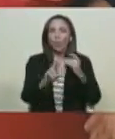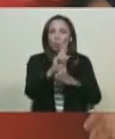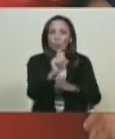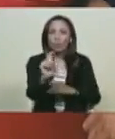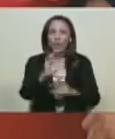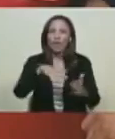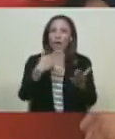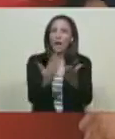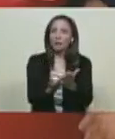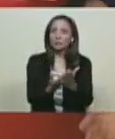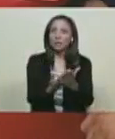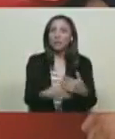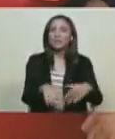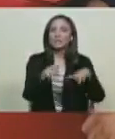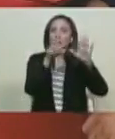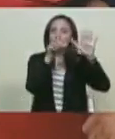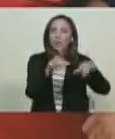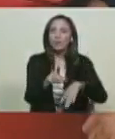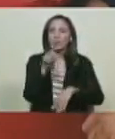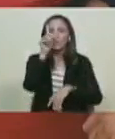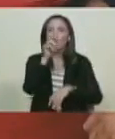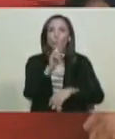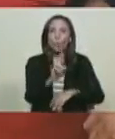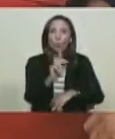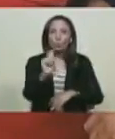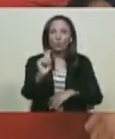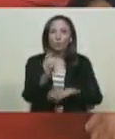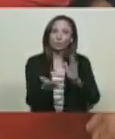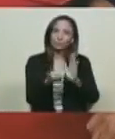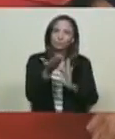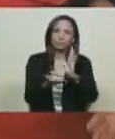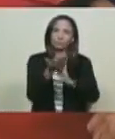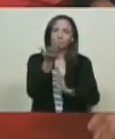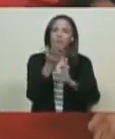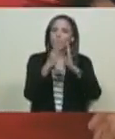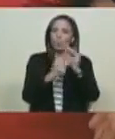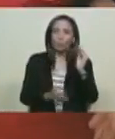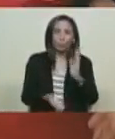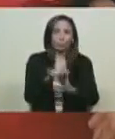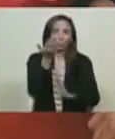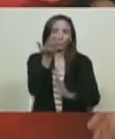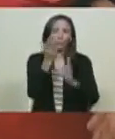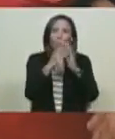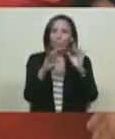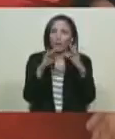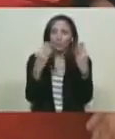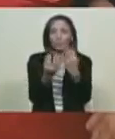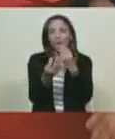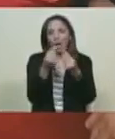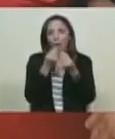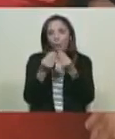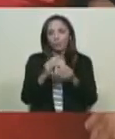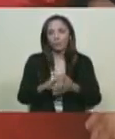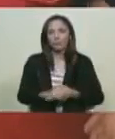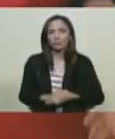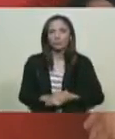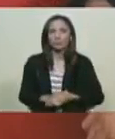tributarias a 61 unidades tributarias para proteger a la familia en su consumo básico de